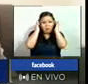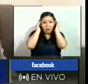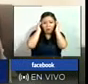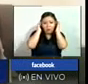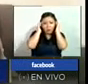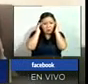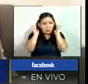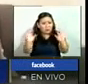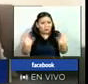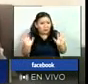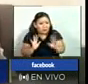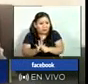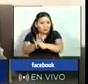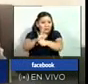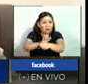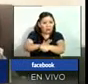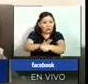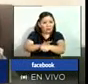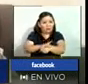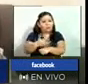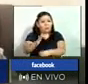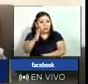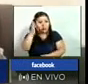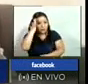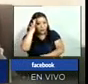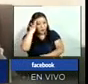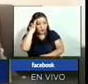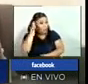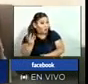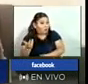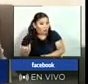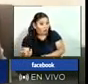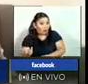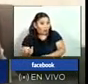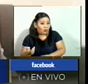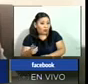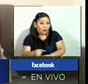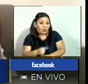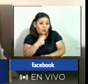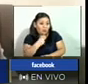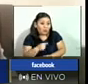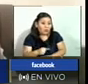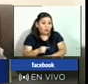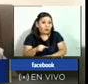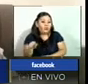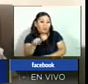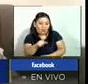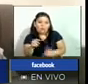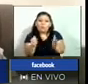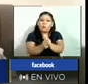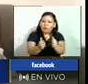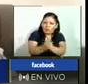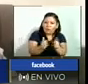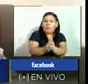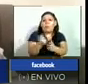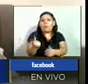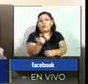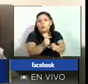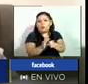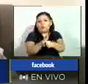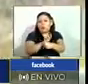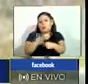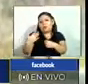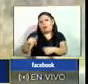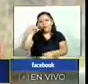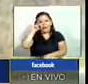momento del virus porque tenemos entendido que los que realmente tienen dificultades en cuestión de salud son las